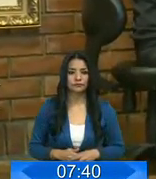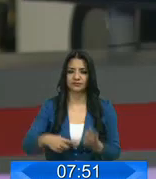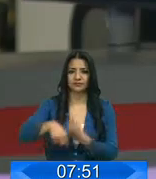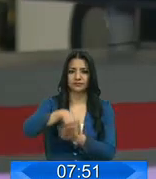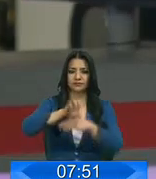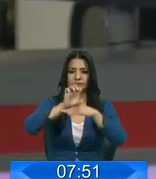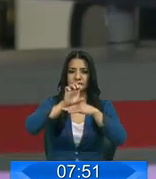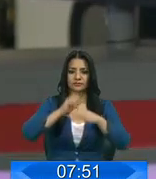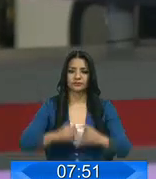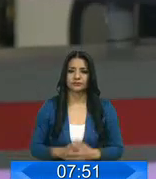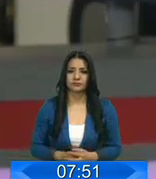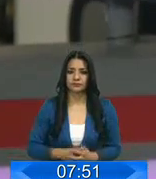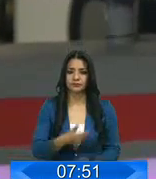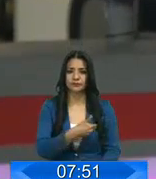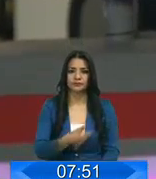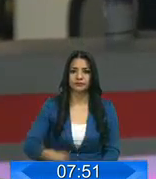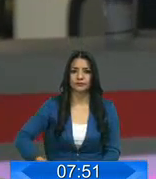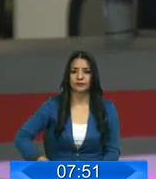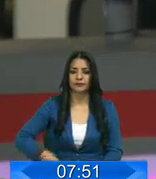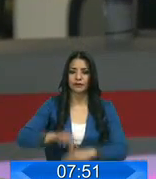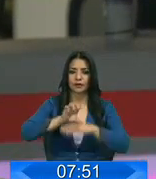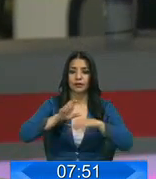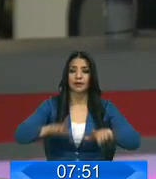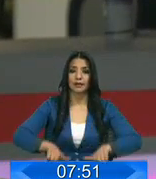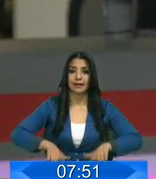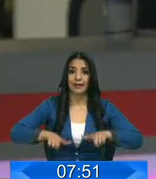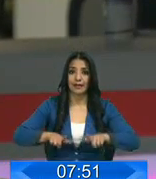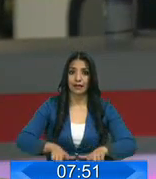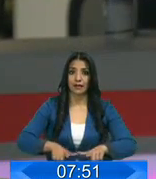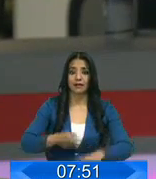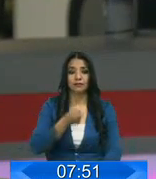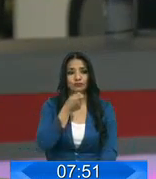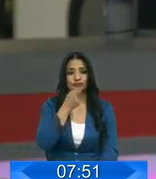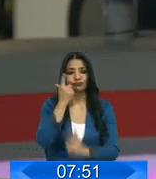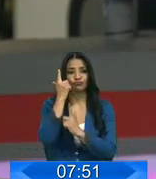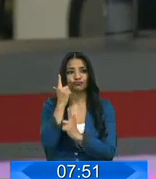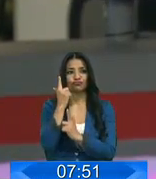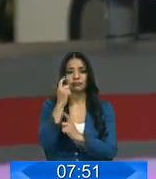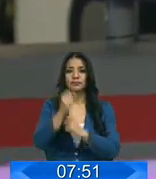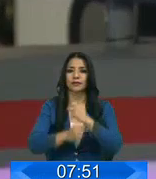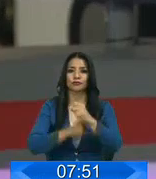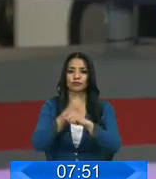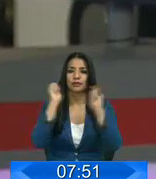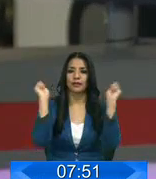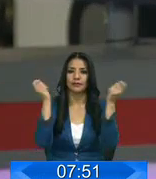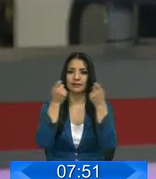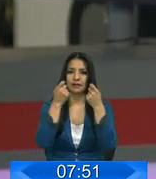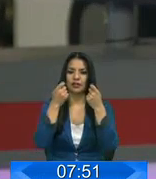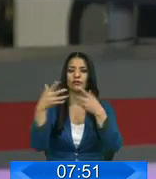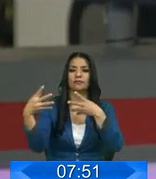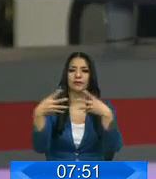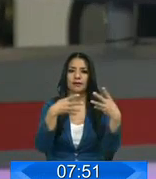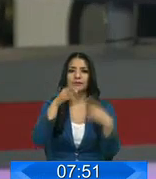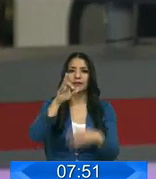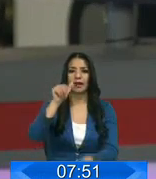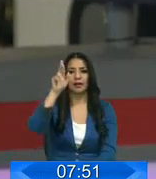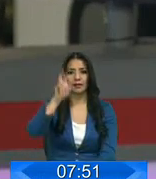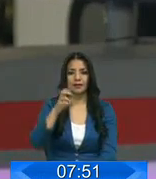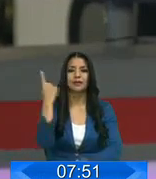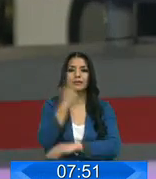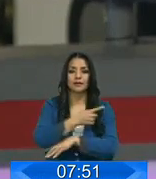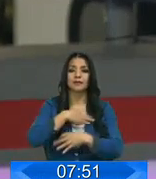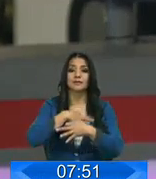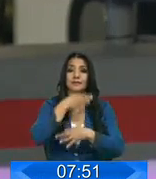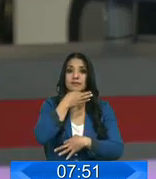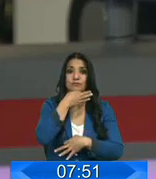Romero. El presidente de la República, Lenín Moreno, presidió la ceremonia militar por un aniversario más de la Batalla de Tarqui y el Día del Civismo. Allí el